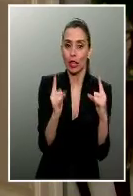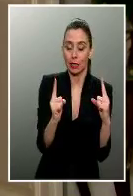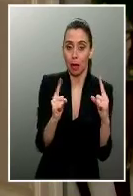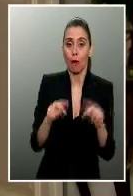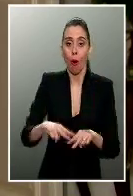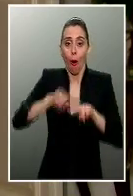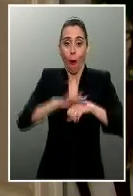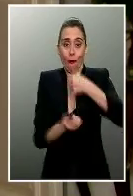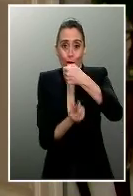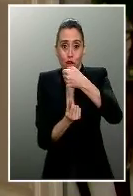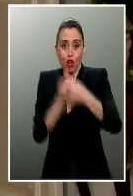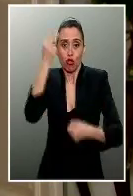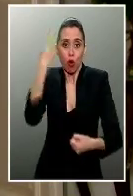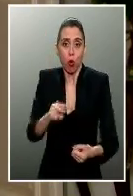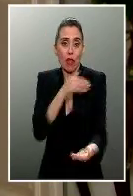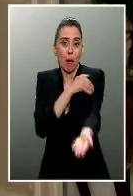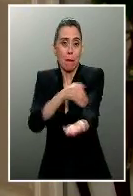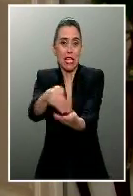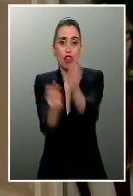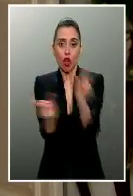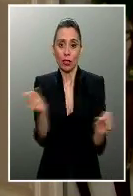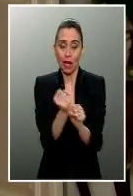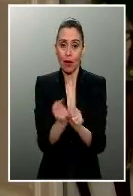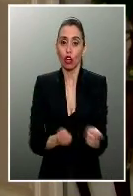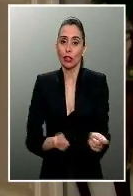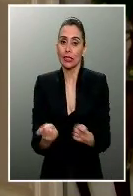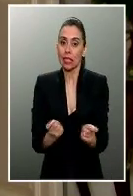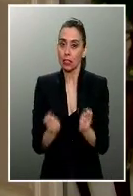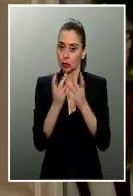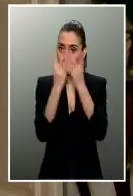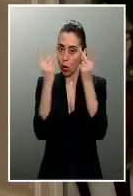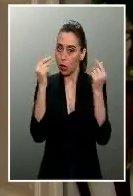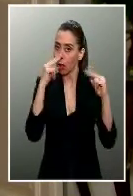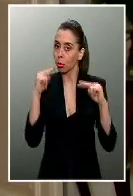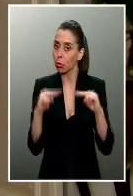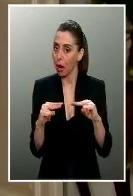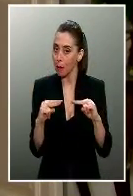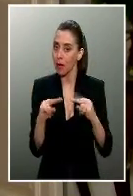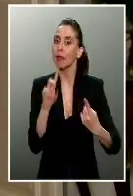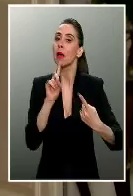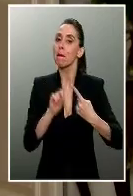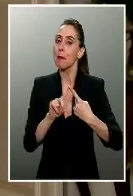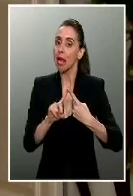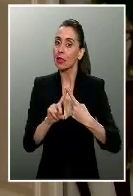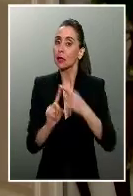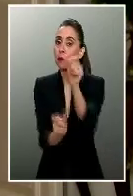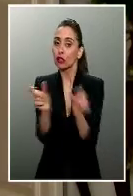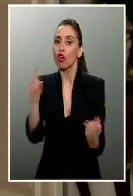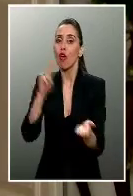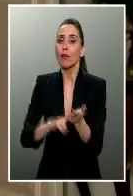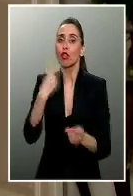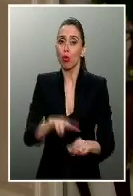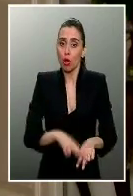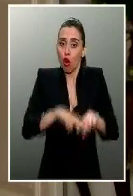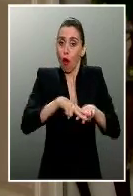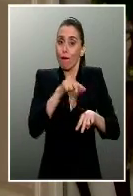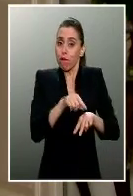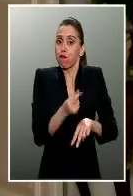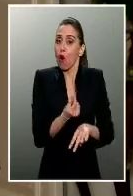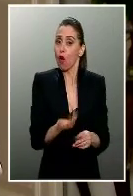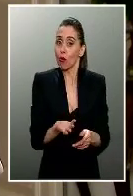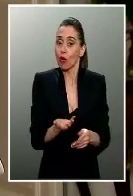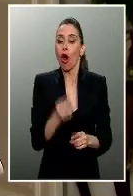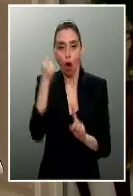propiedad de millones de trabajadores deben gestionarse de manera transparente y con participación de sus verdaderos dueños con ese